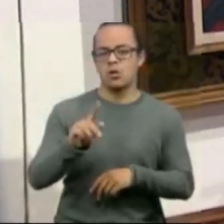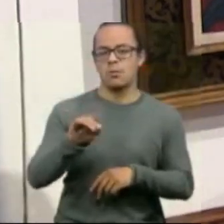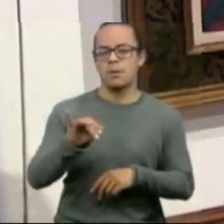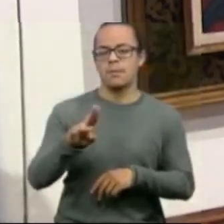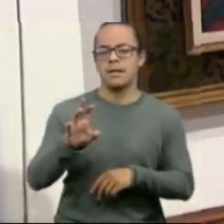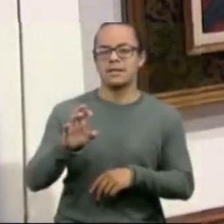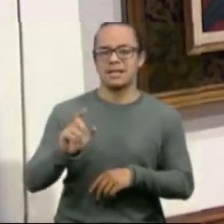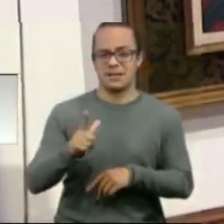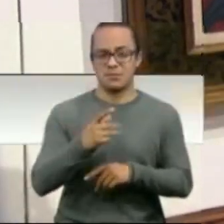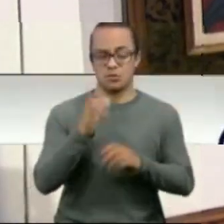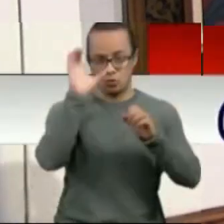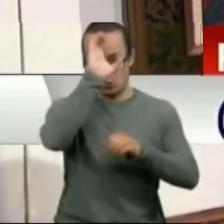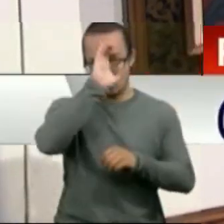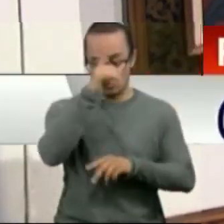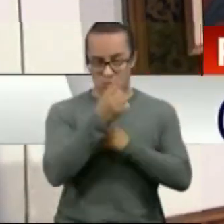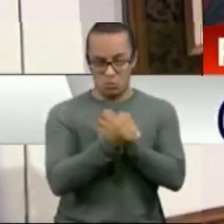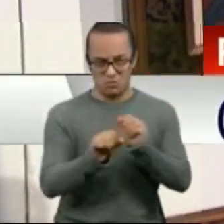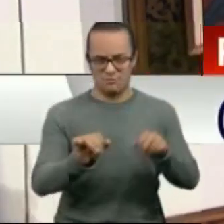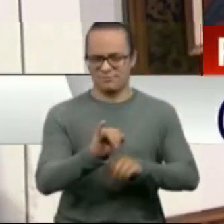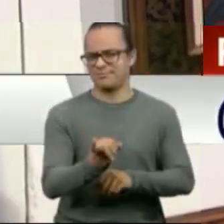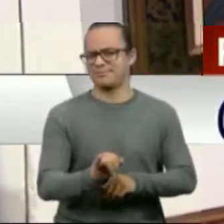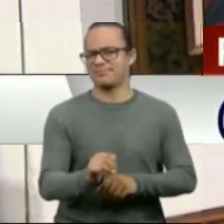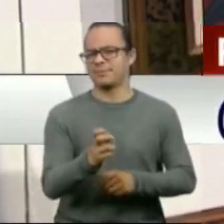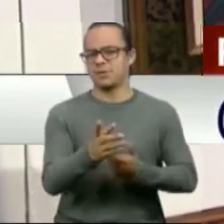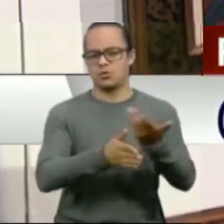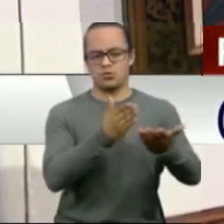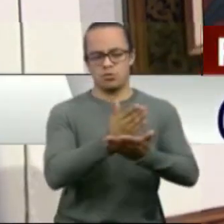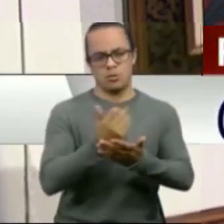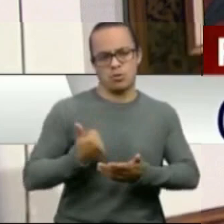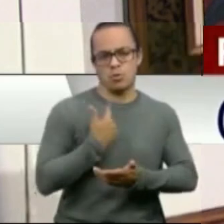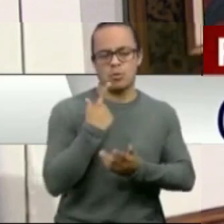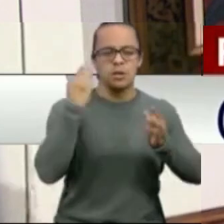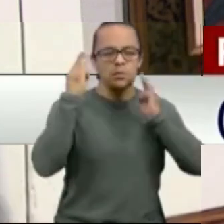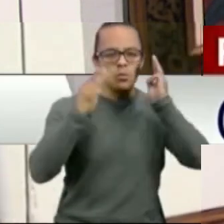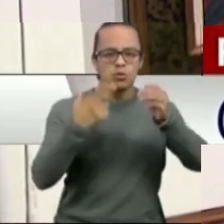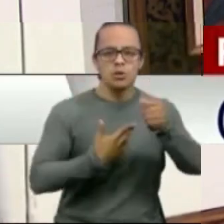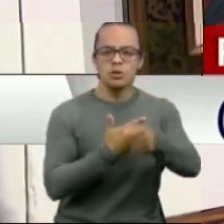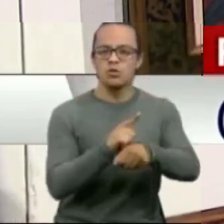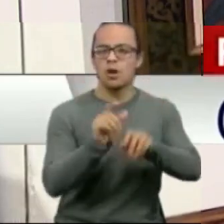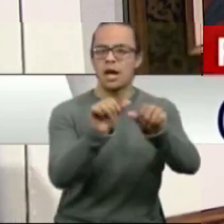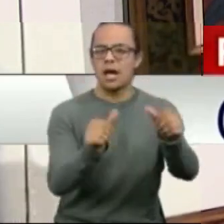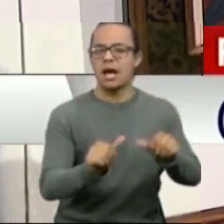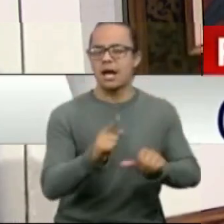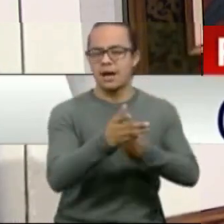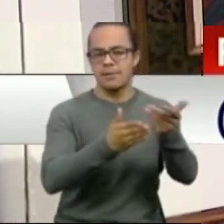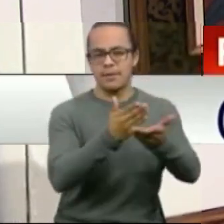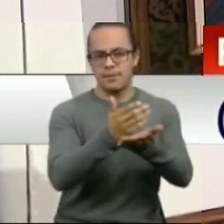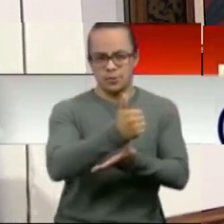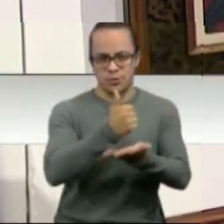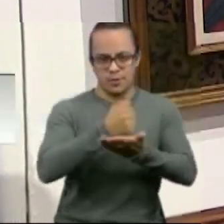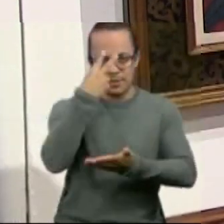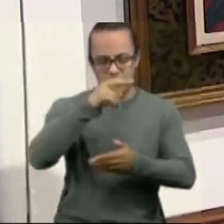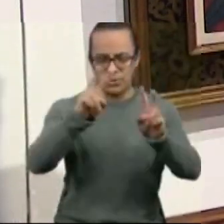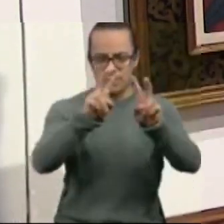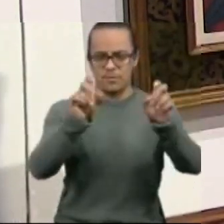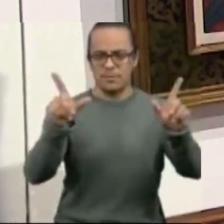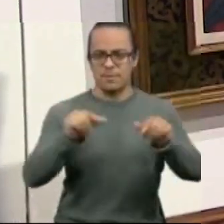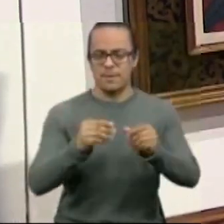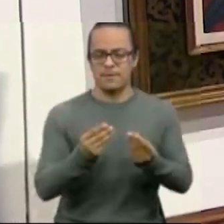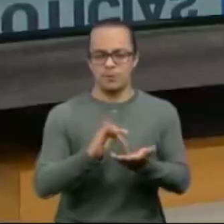aburrida, pues los invito a que vengan aquí al Museo Nacional de Arte cuando vengan a visitar la gran ciudad de los Palacios. Yo regreso contigo. Muchísimas